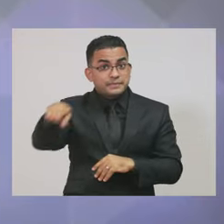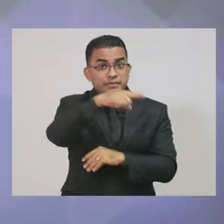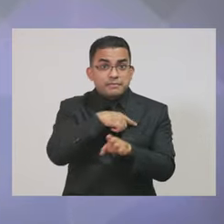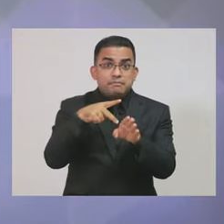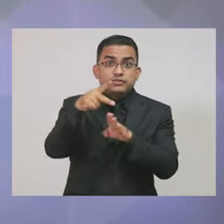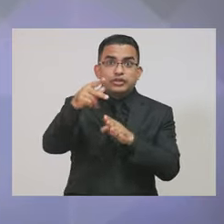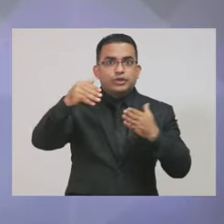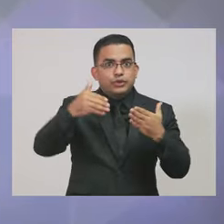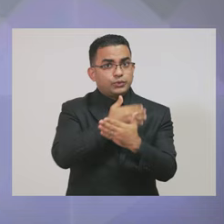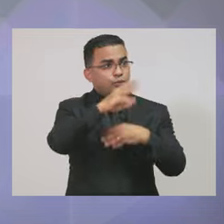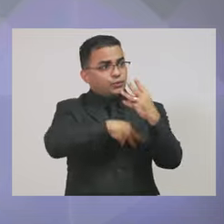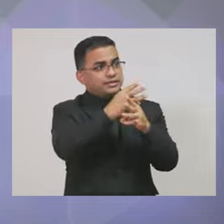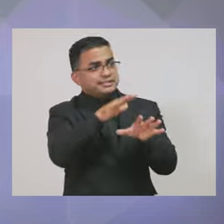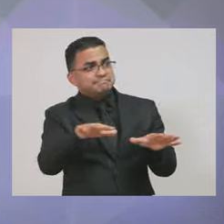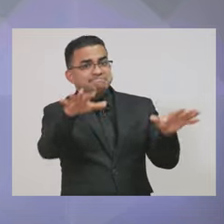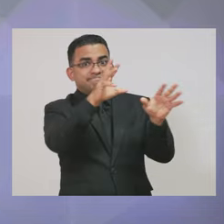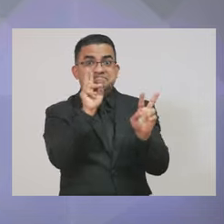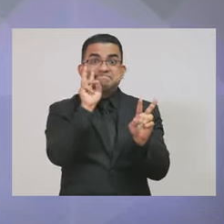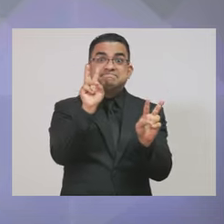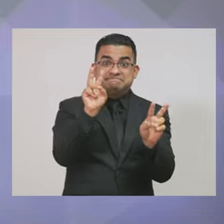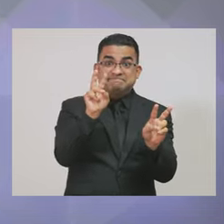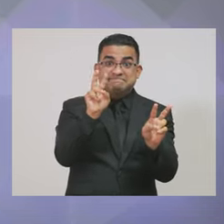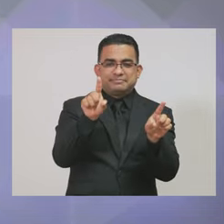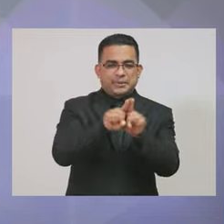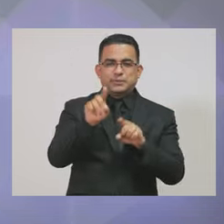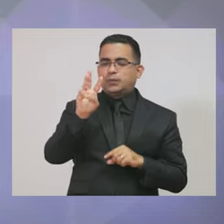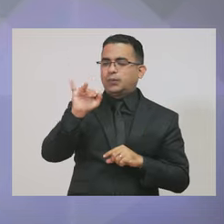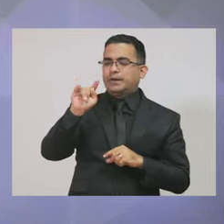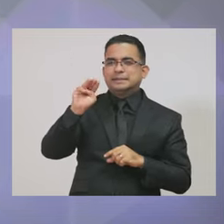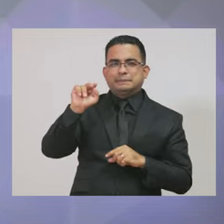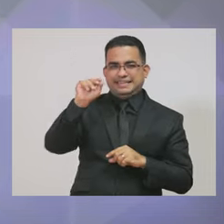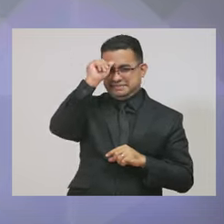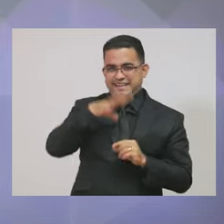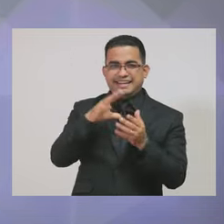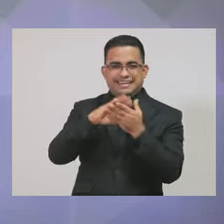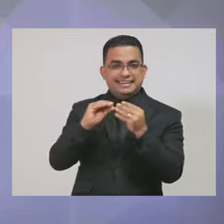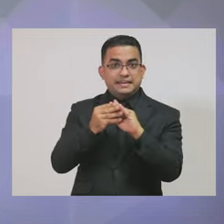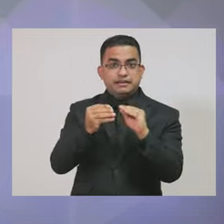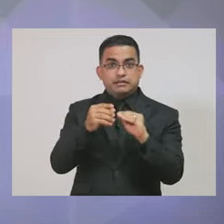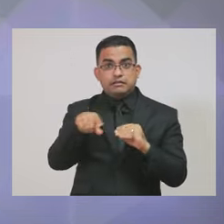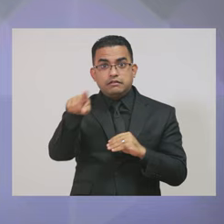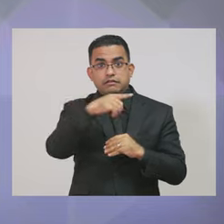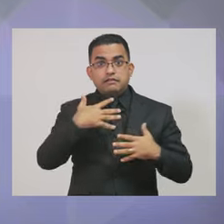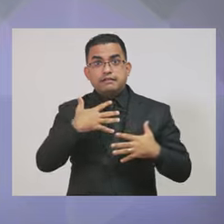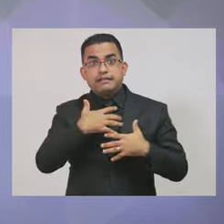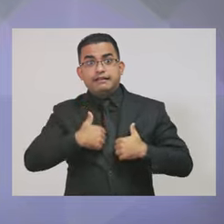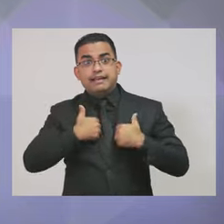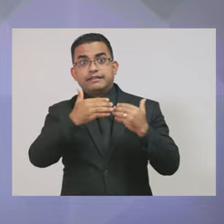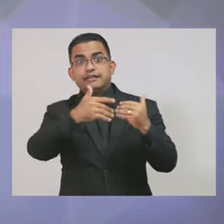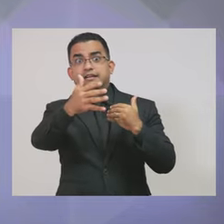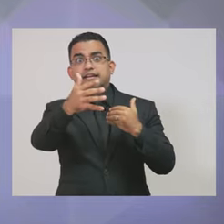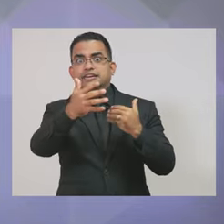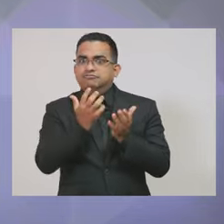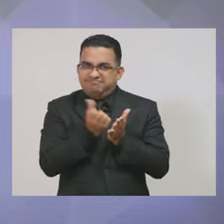somos los profesionales de un nuevo mundo que estamos por descubrir siguiendo con whitman disfruta del pánico que provoca tener la vida por delante